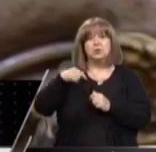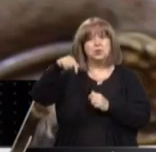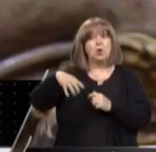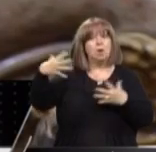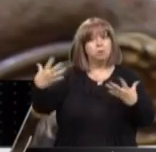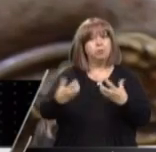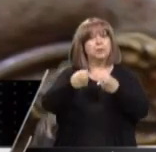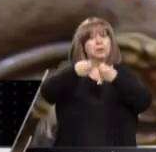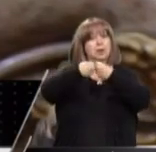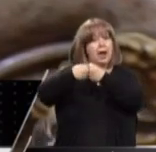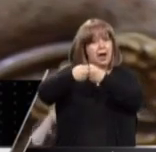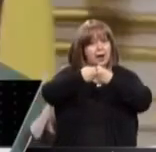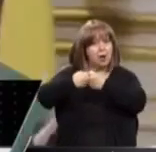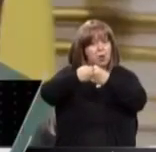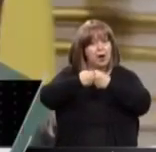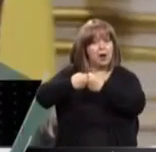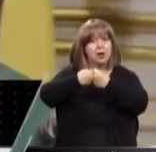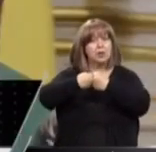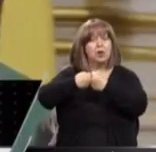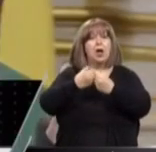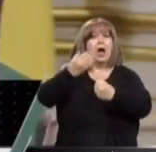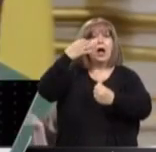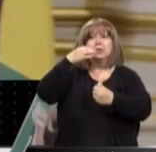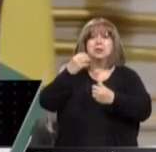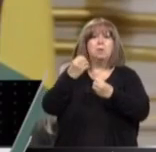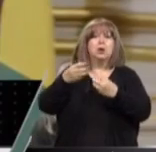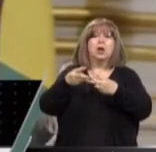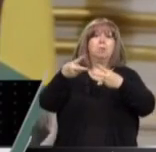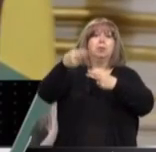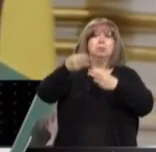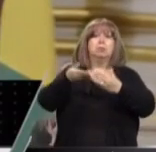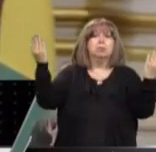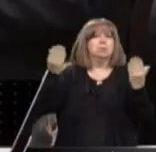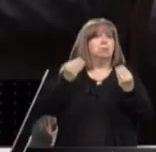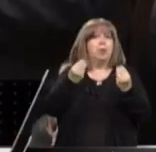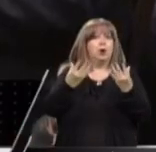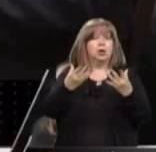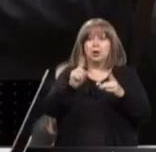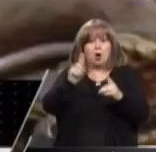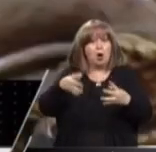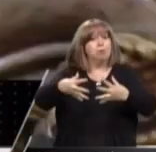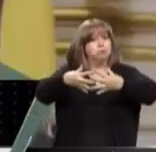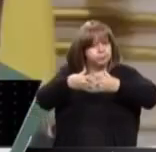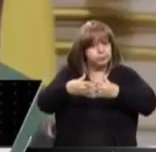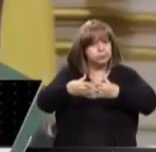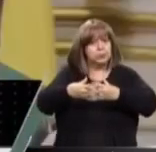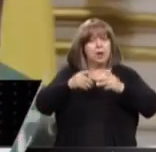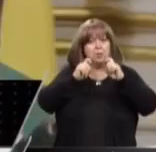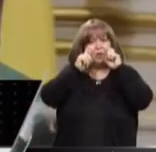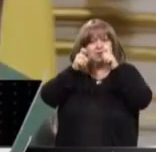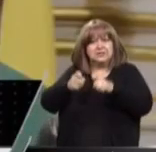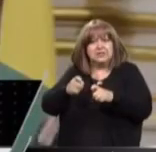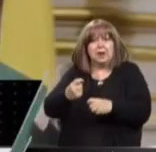sido truncada. Que hoy recuperaremos una relación que jamás debería haber sido detenida. Mi visita como